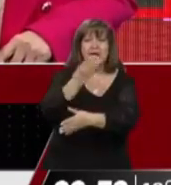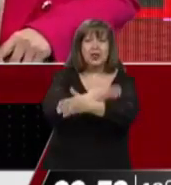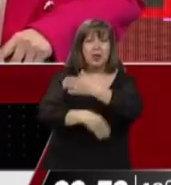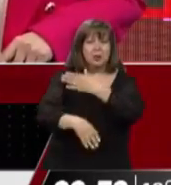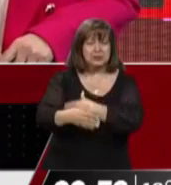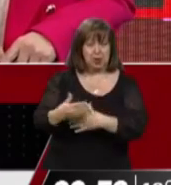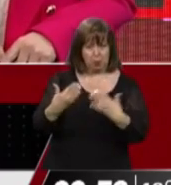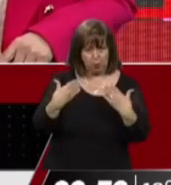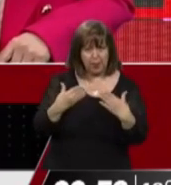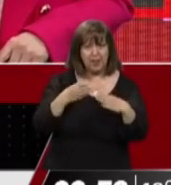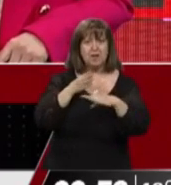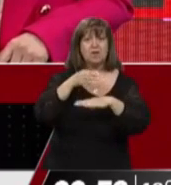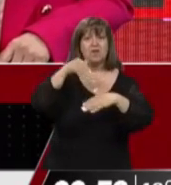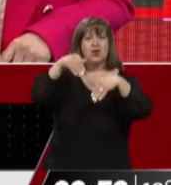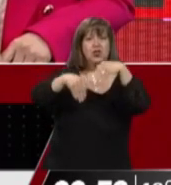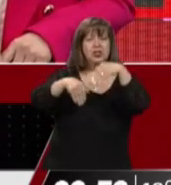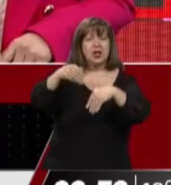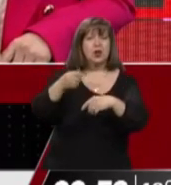conocer